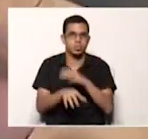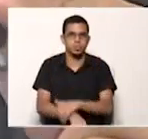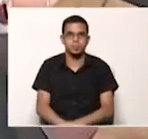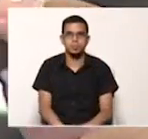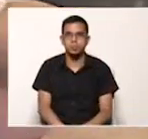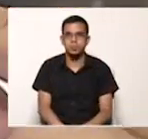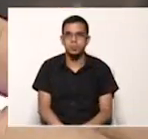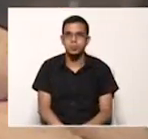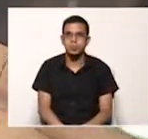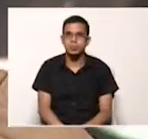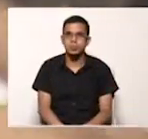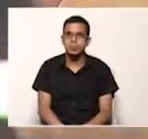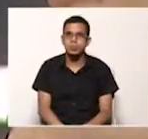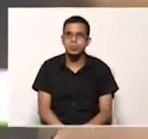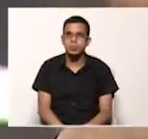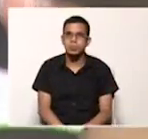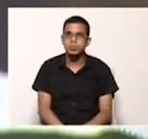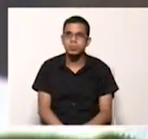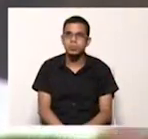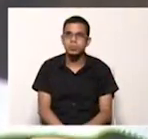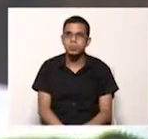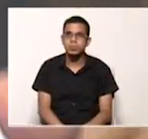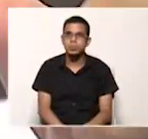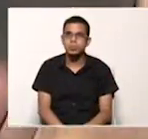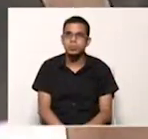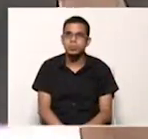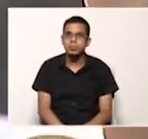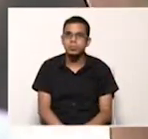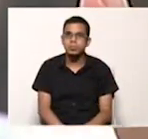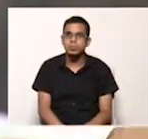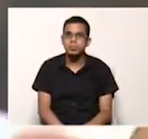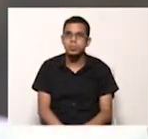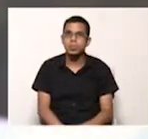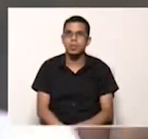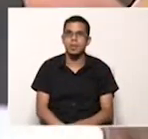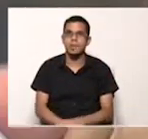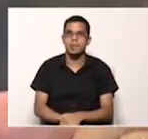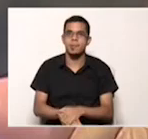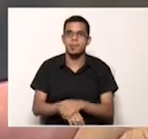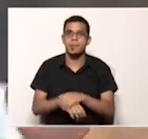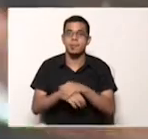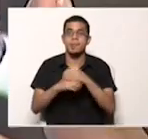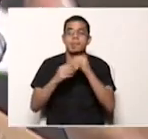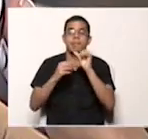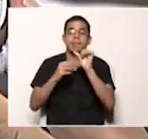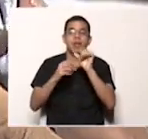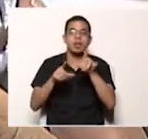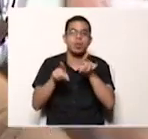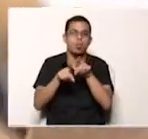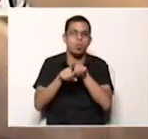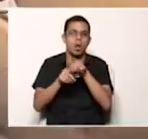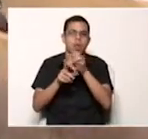acá, significa cada unidad de base 10 elevada a la 1